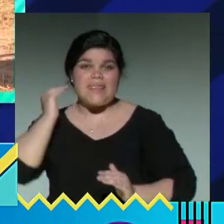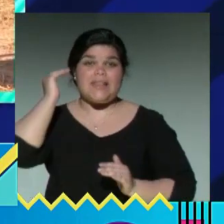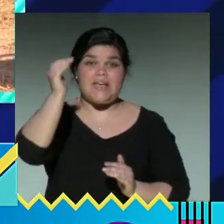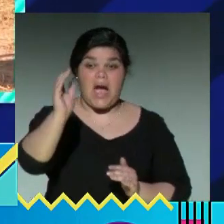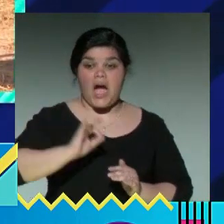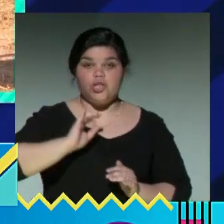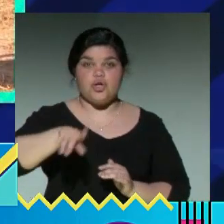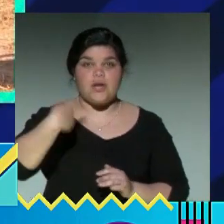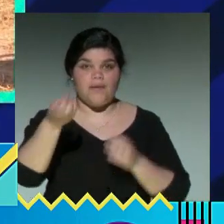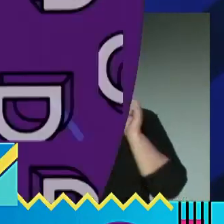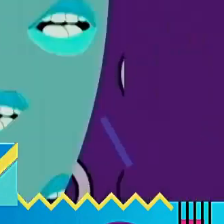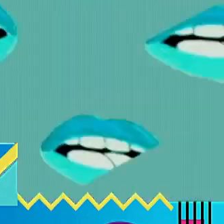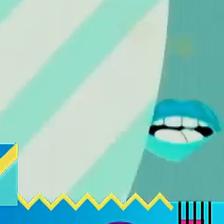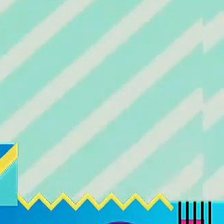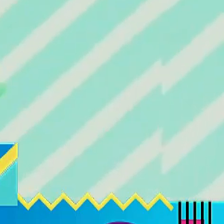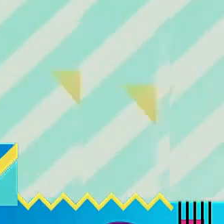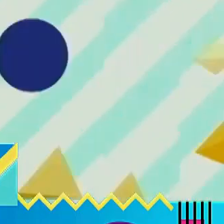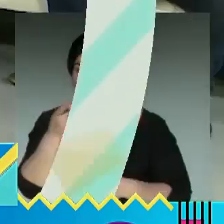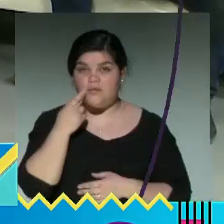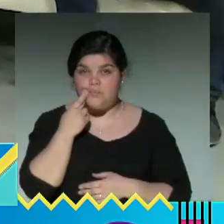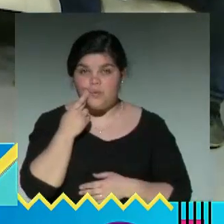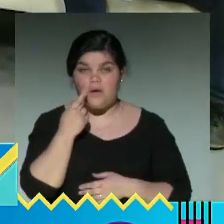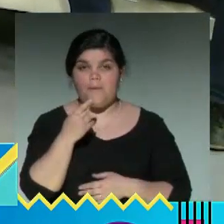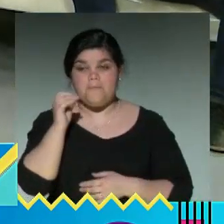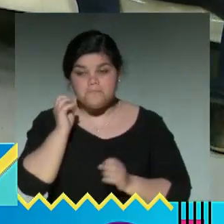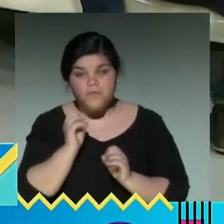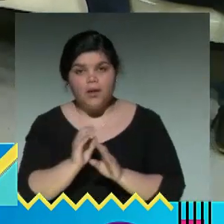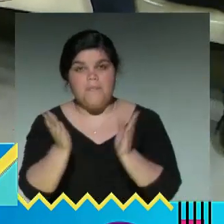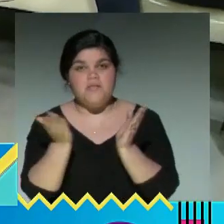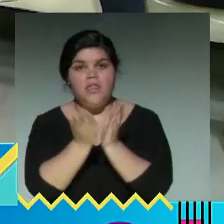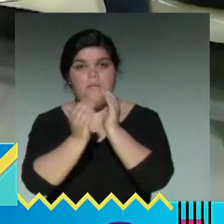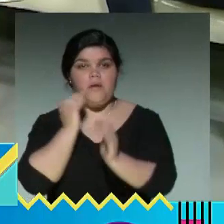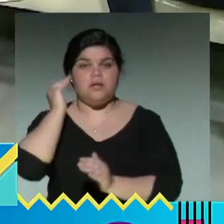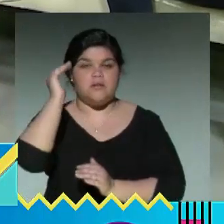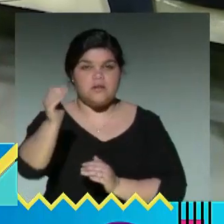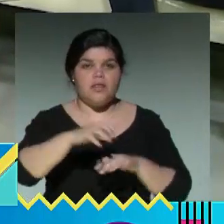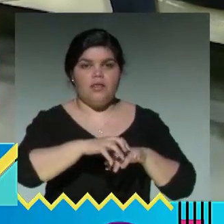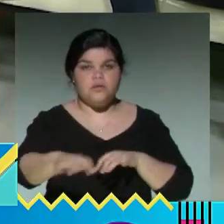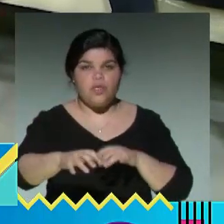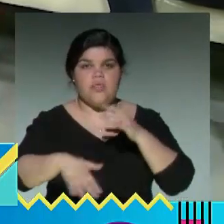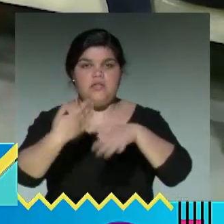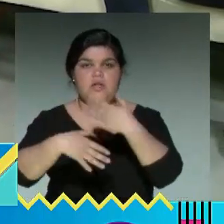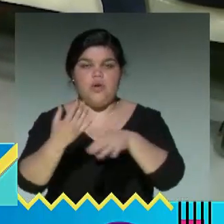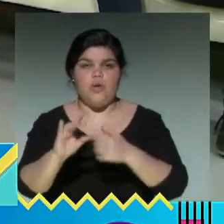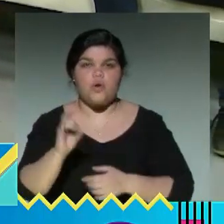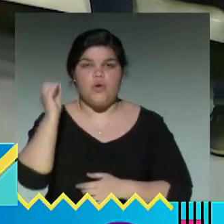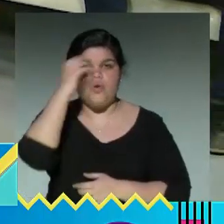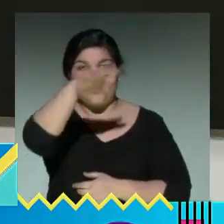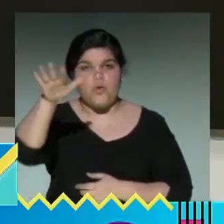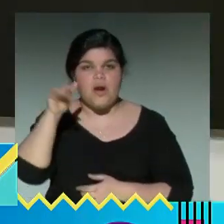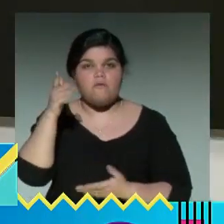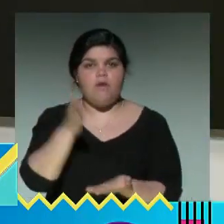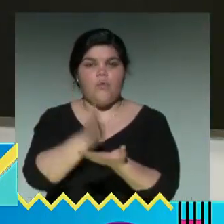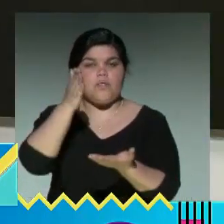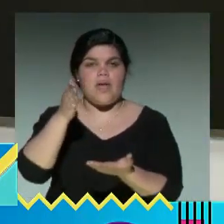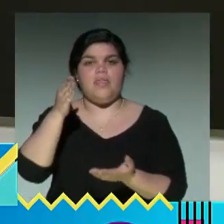que viene. Para el 2019 entonces la maestría en extensión y desarrollo rural en la Facultad de Ciencias Agrarias, pero como lo decís